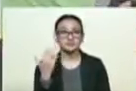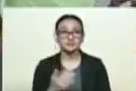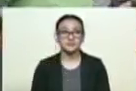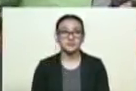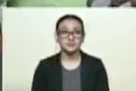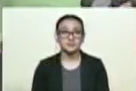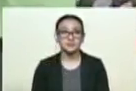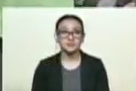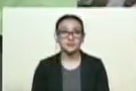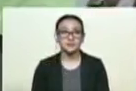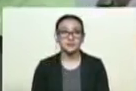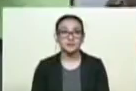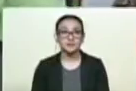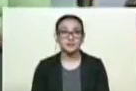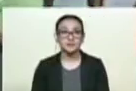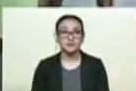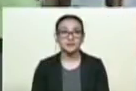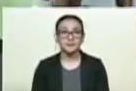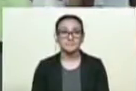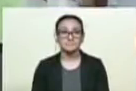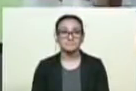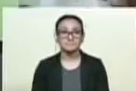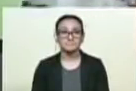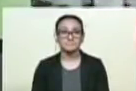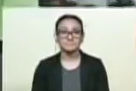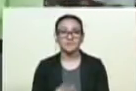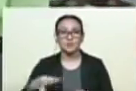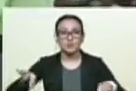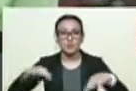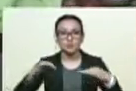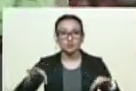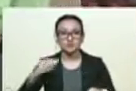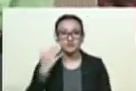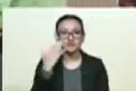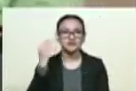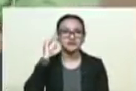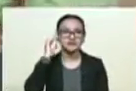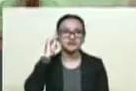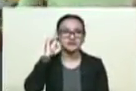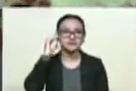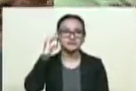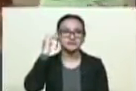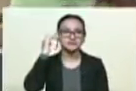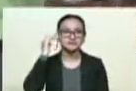Un, dos, tres, pa' ver, dale, música. Todo con